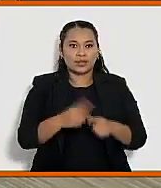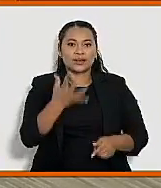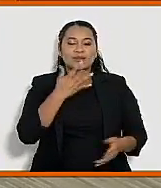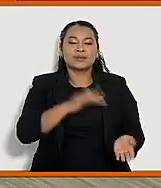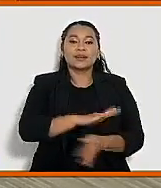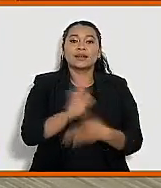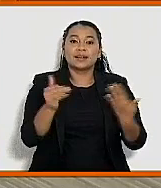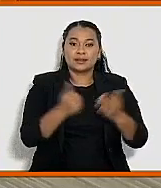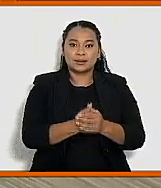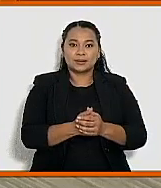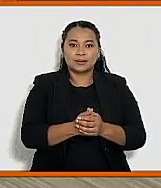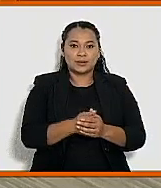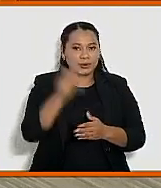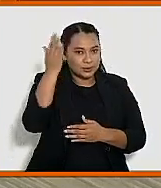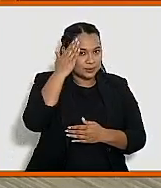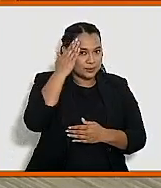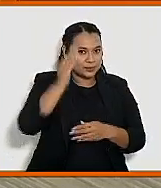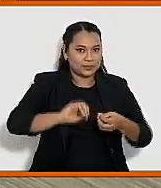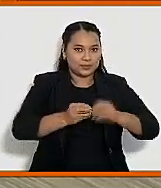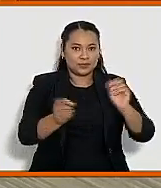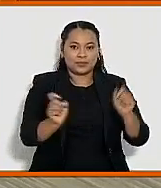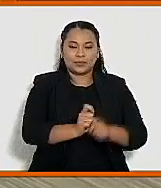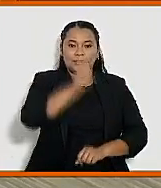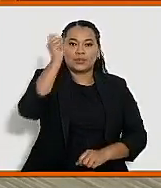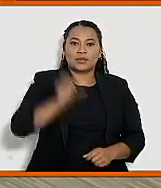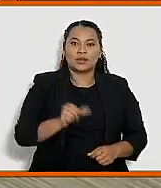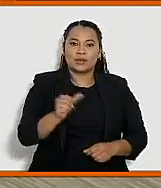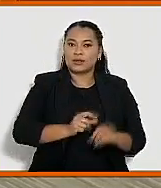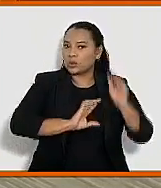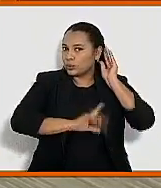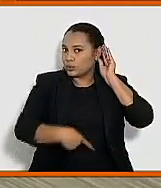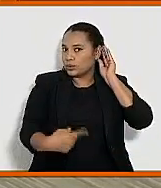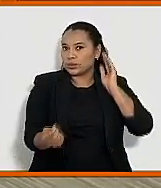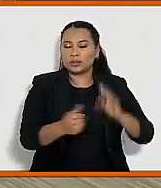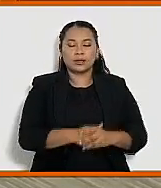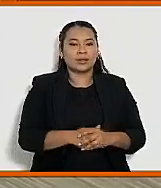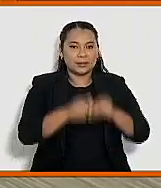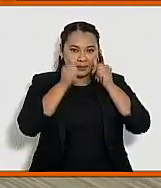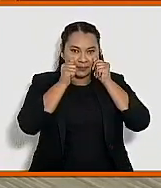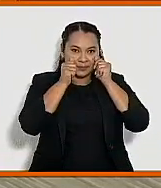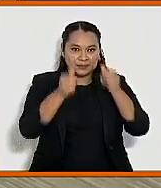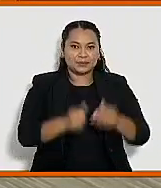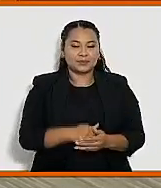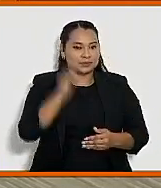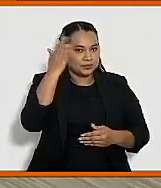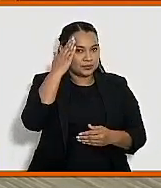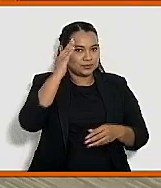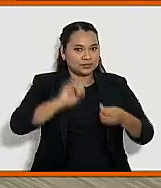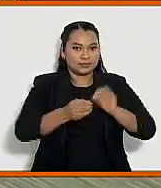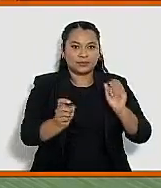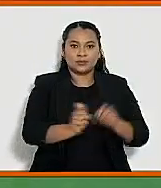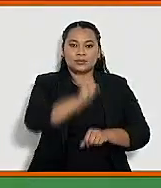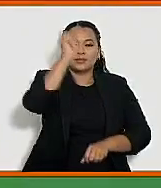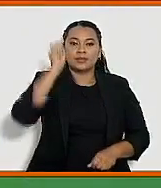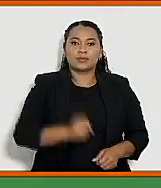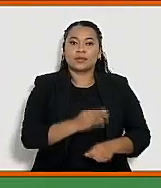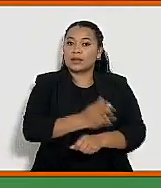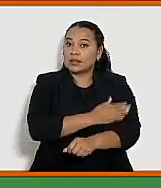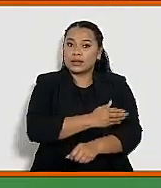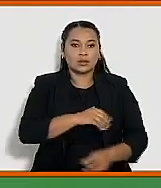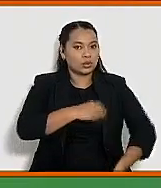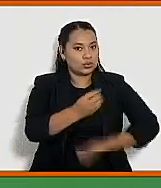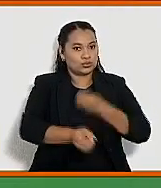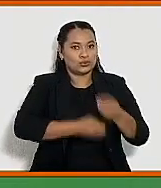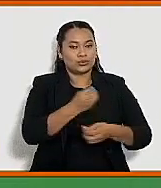muchísima suerte, porque vamos a conocer el número afortunado para Diario en esta tarde. Así que atentos, porque se viene el número favorecido. Pero antes, vamos a incorporar